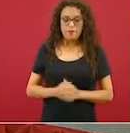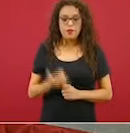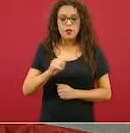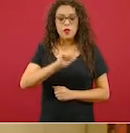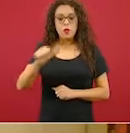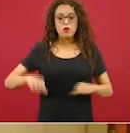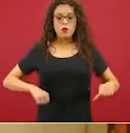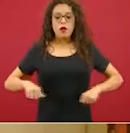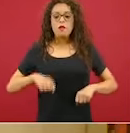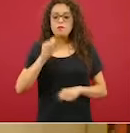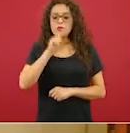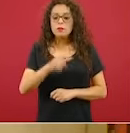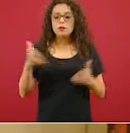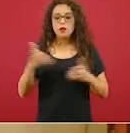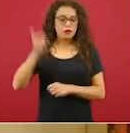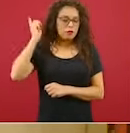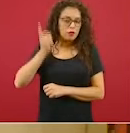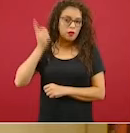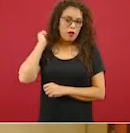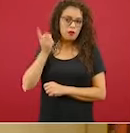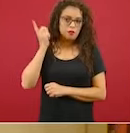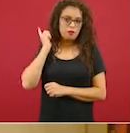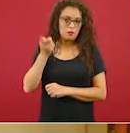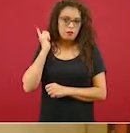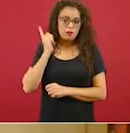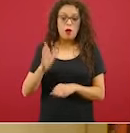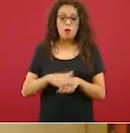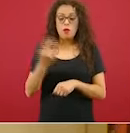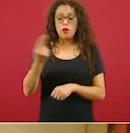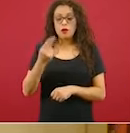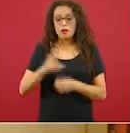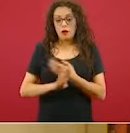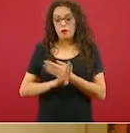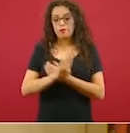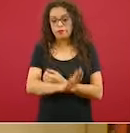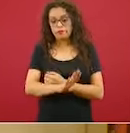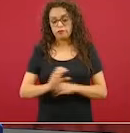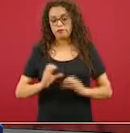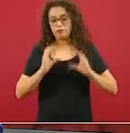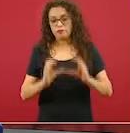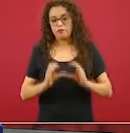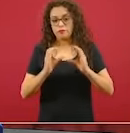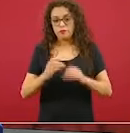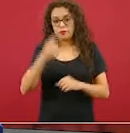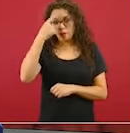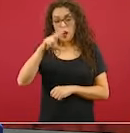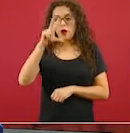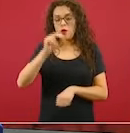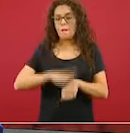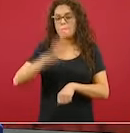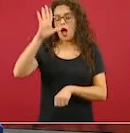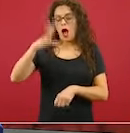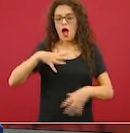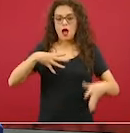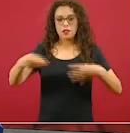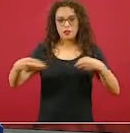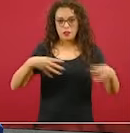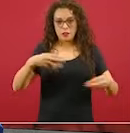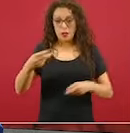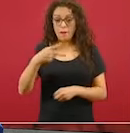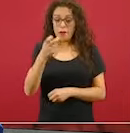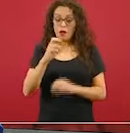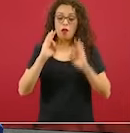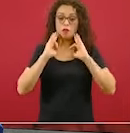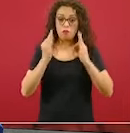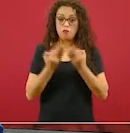actividades que se llevan a cabo en el día a día que para de manera preventiva evitar la ocurrencia de casos. Pero esto es otra manera como